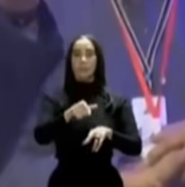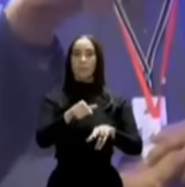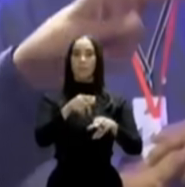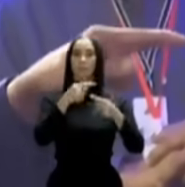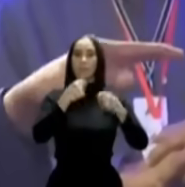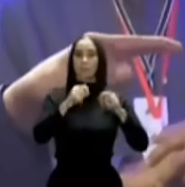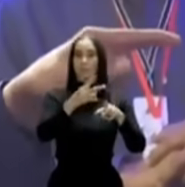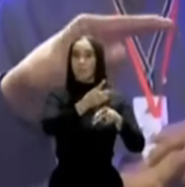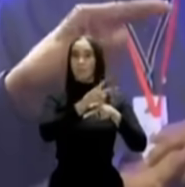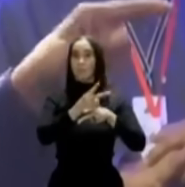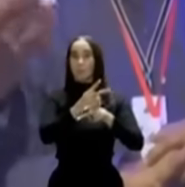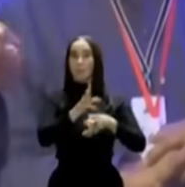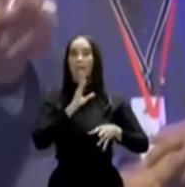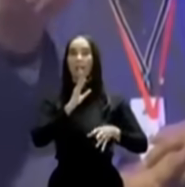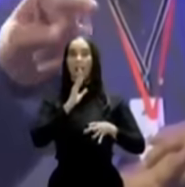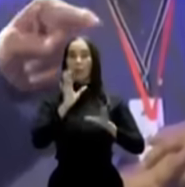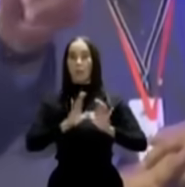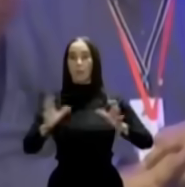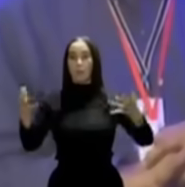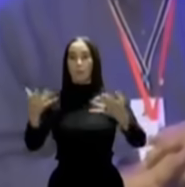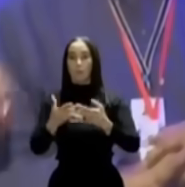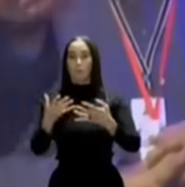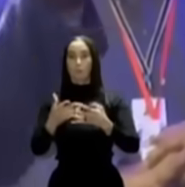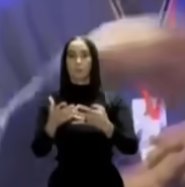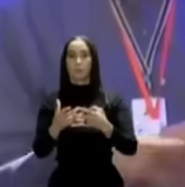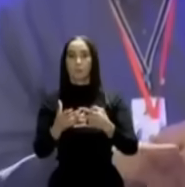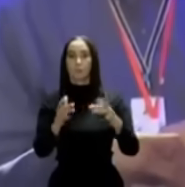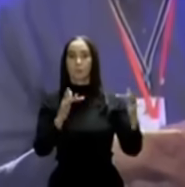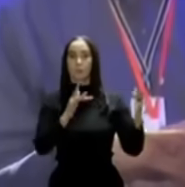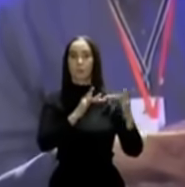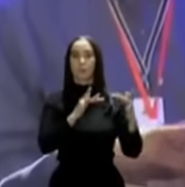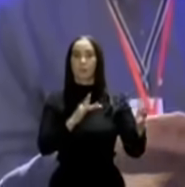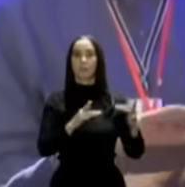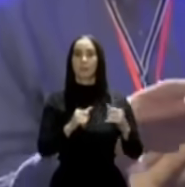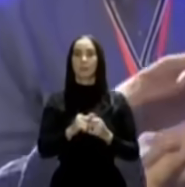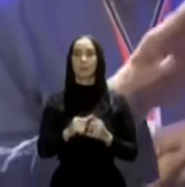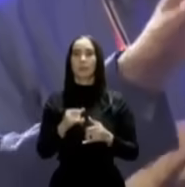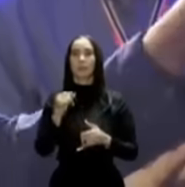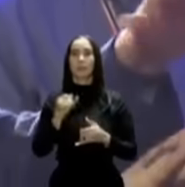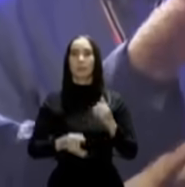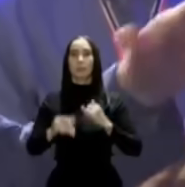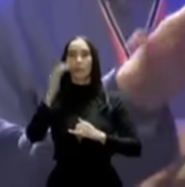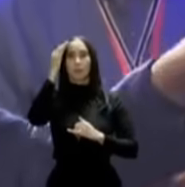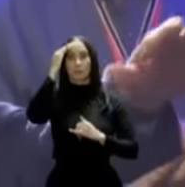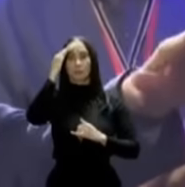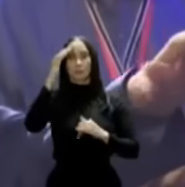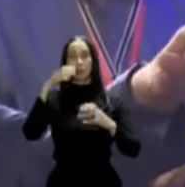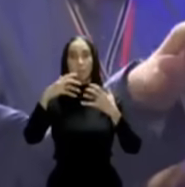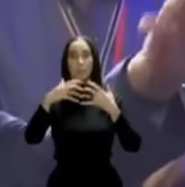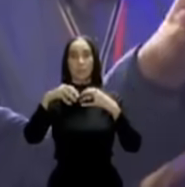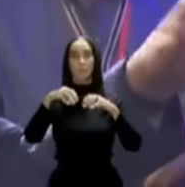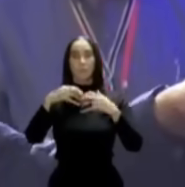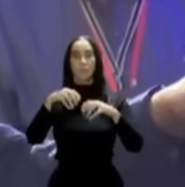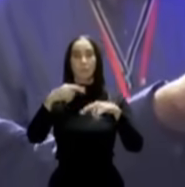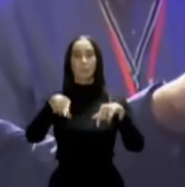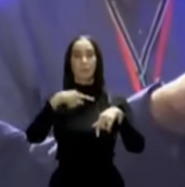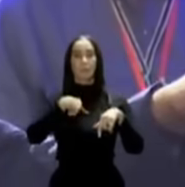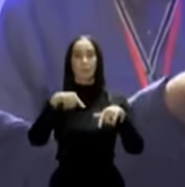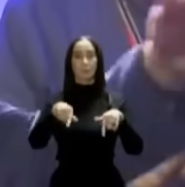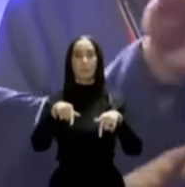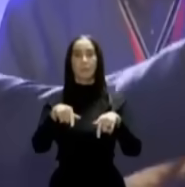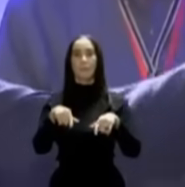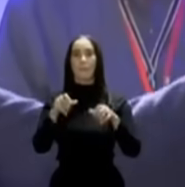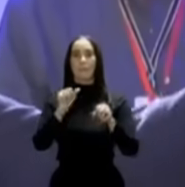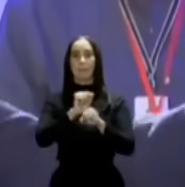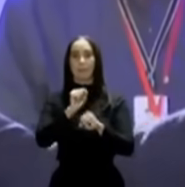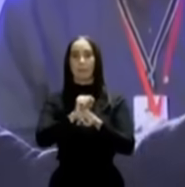tratar de protegernos en tanto y en cuanto Haití se conecte. Y finalmente saber si hay algún empresario de los nuestros que